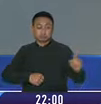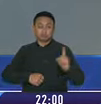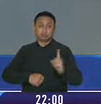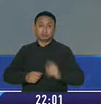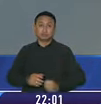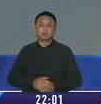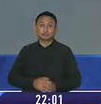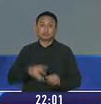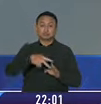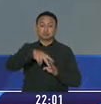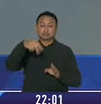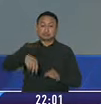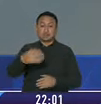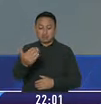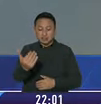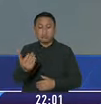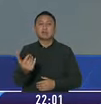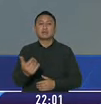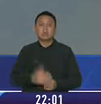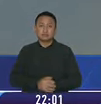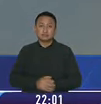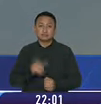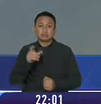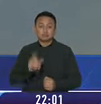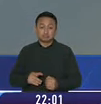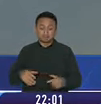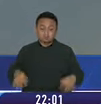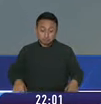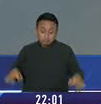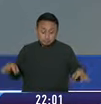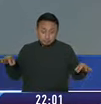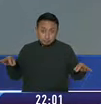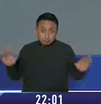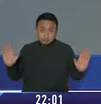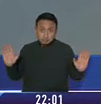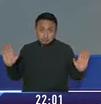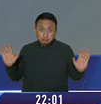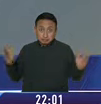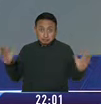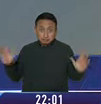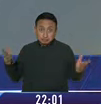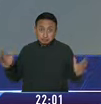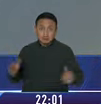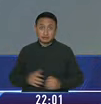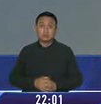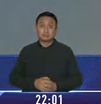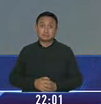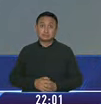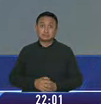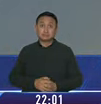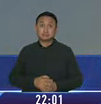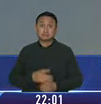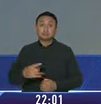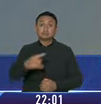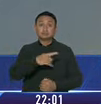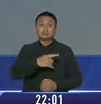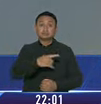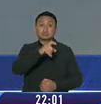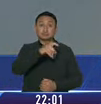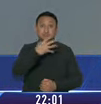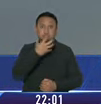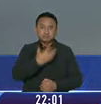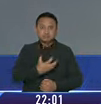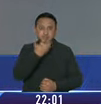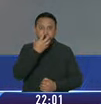baja, le pide sus pertenencias, él muestra sus bolsillos, dice no tener nada. Entonces desata la furia del